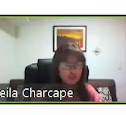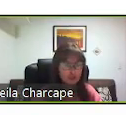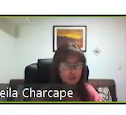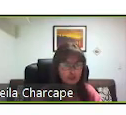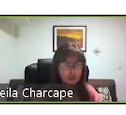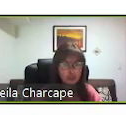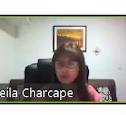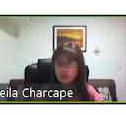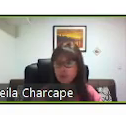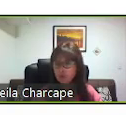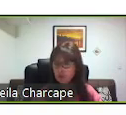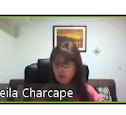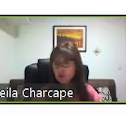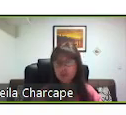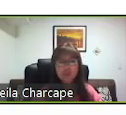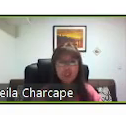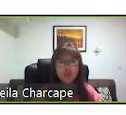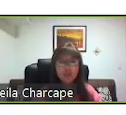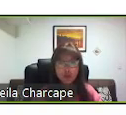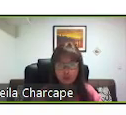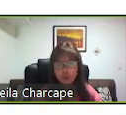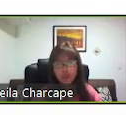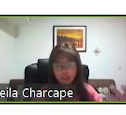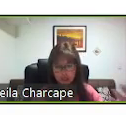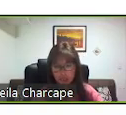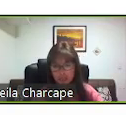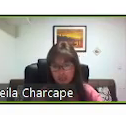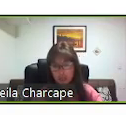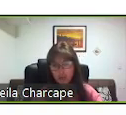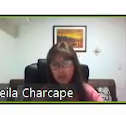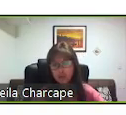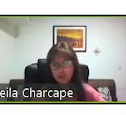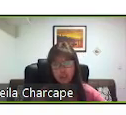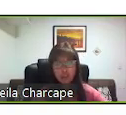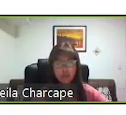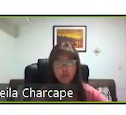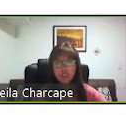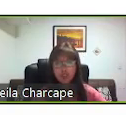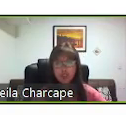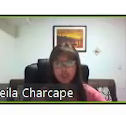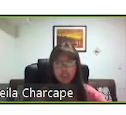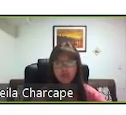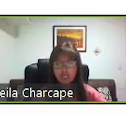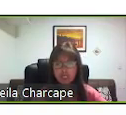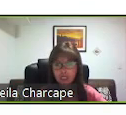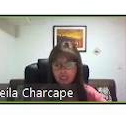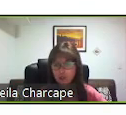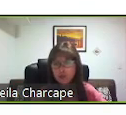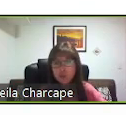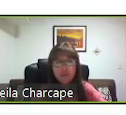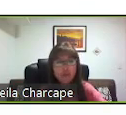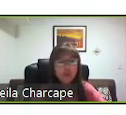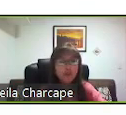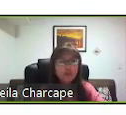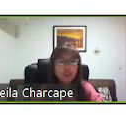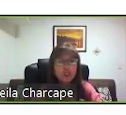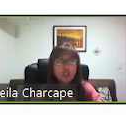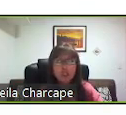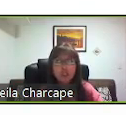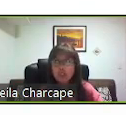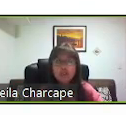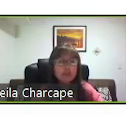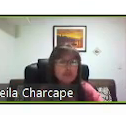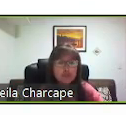Si conocemos un caso, denúncielo. Si no saben cómo, ya les dije, ¿no? Para eso están las demunas, están las fiscalías, o si por último